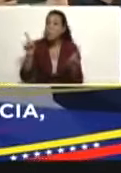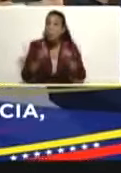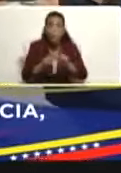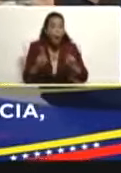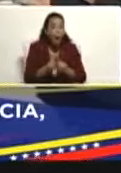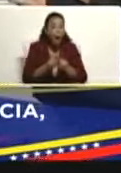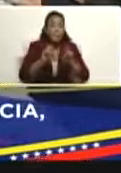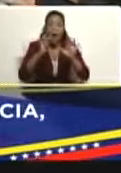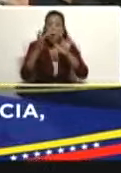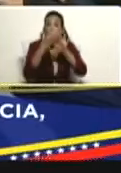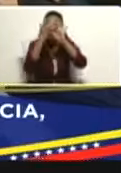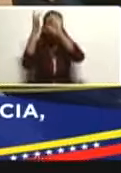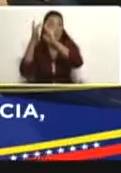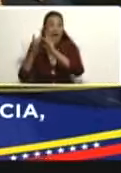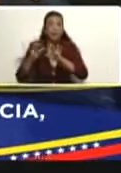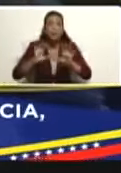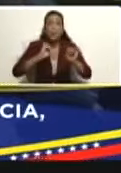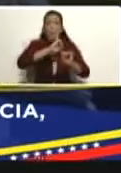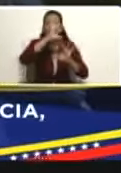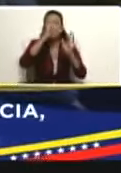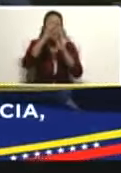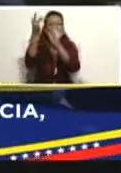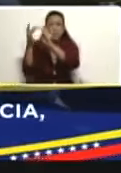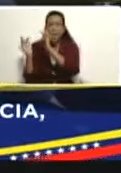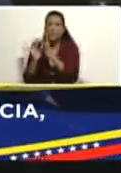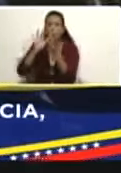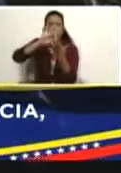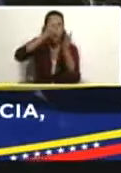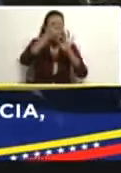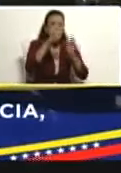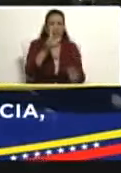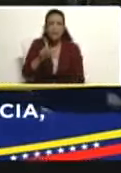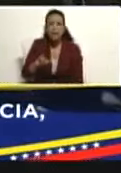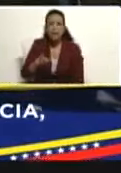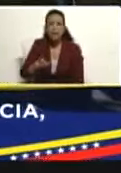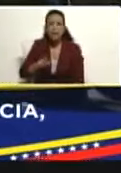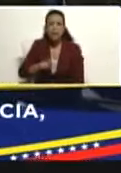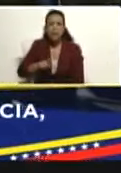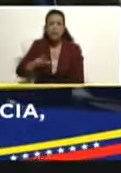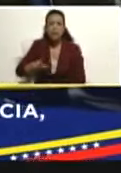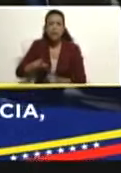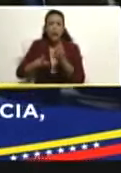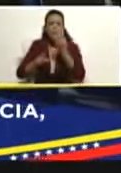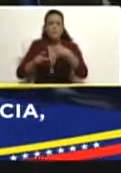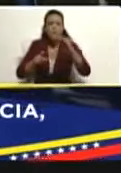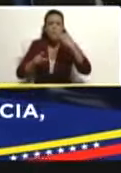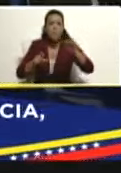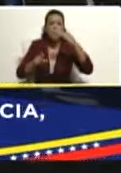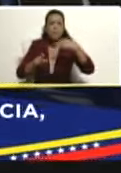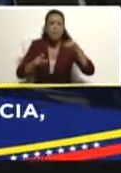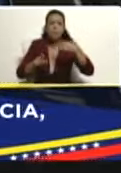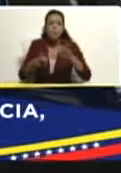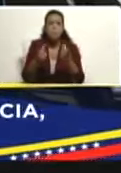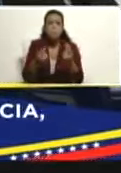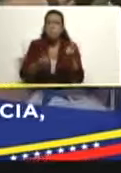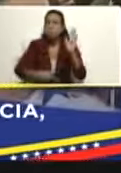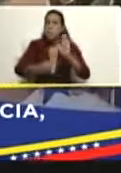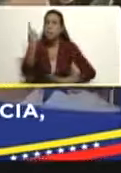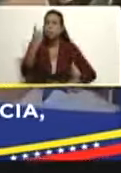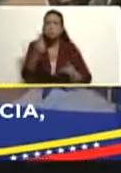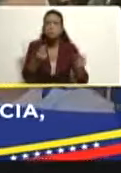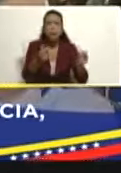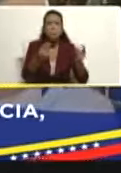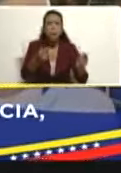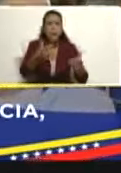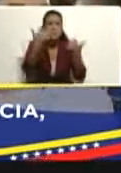la globalización, ¿no? Que hablábamos de con un clip, cualquier transacción financiera en el mundo se hacía en un segundo. Con